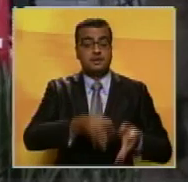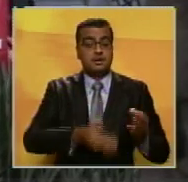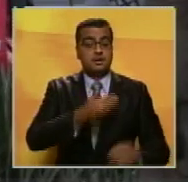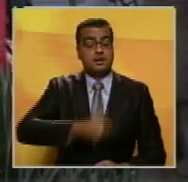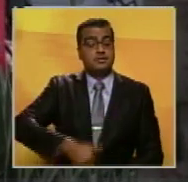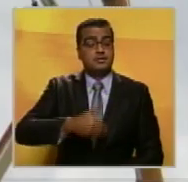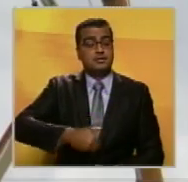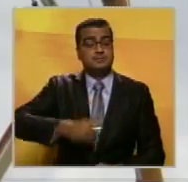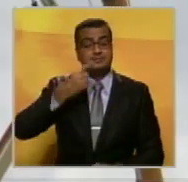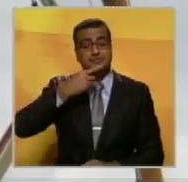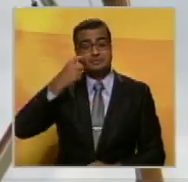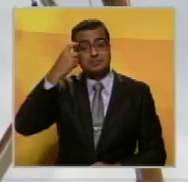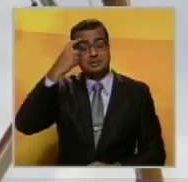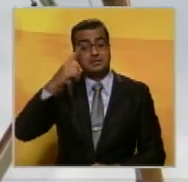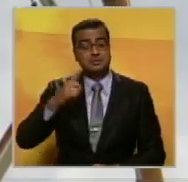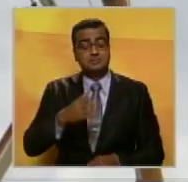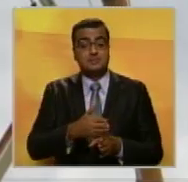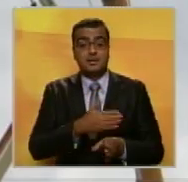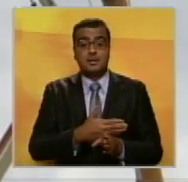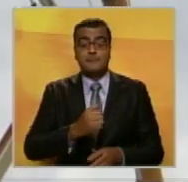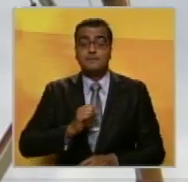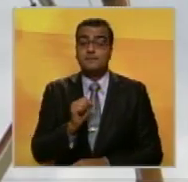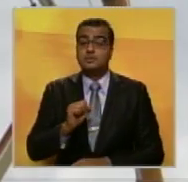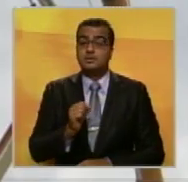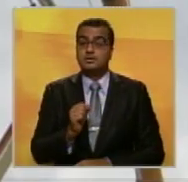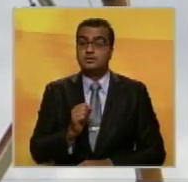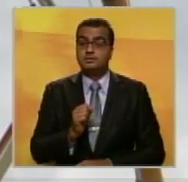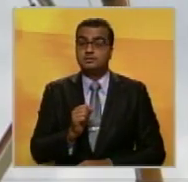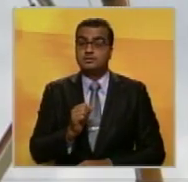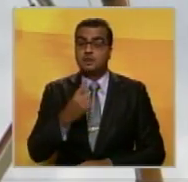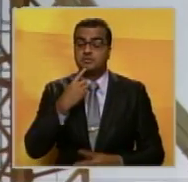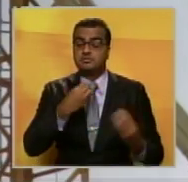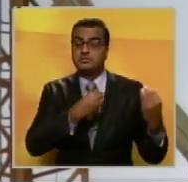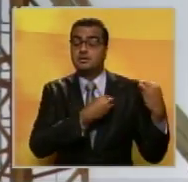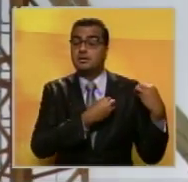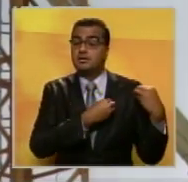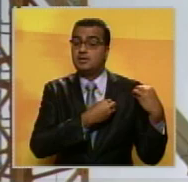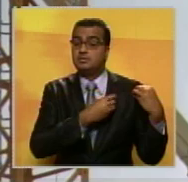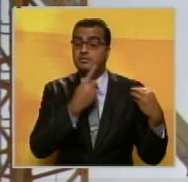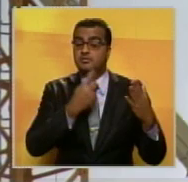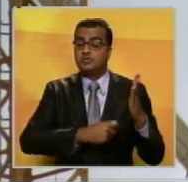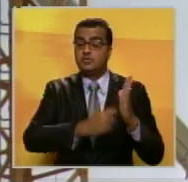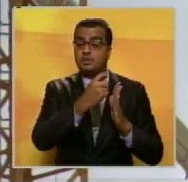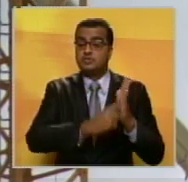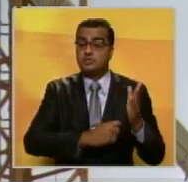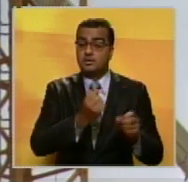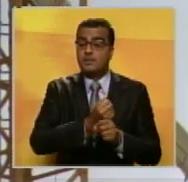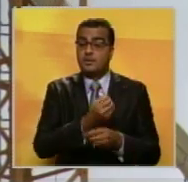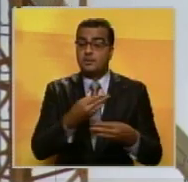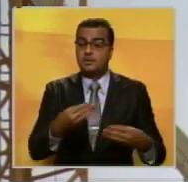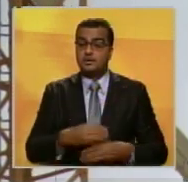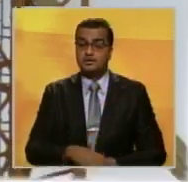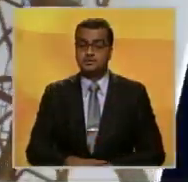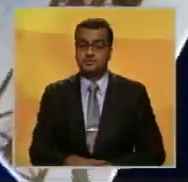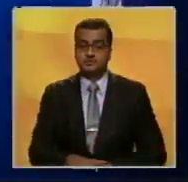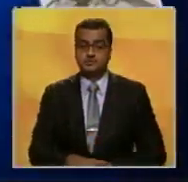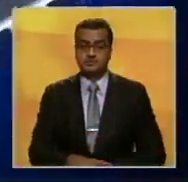argentinos sospecharon de exfuncionarios kirchneristas quienes se encargaban de contratar obras públicas.